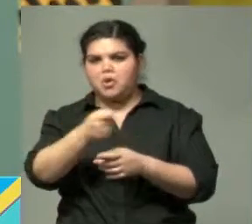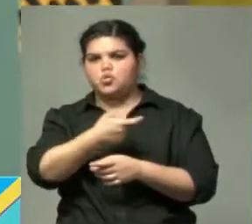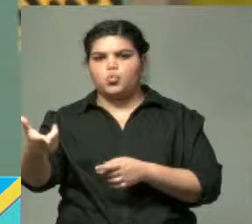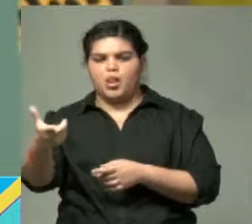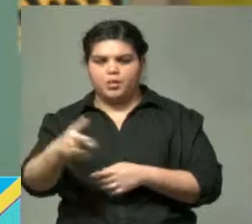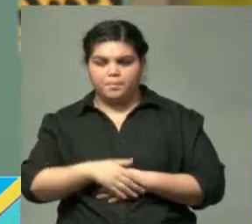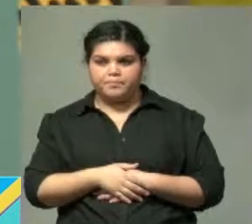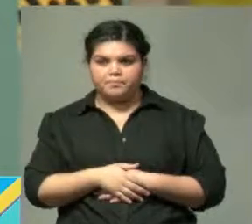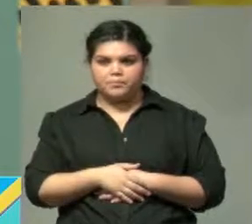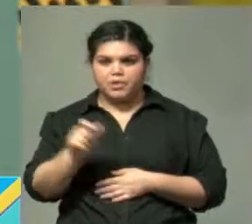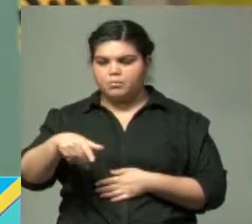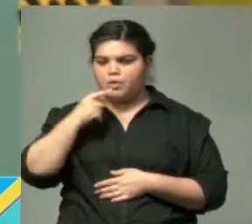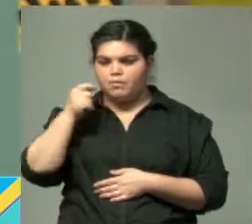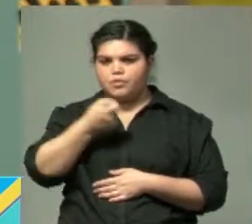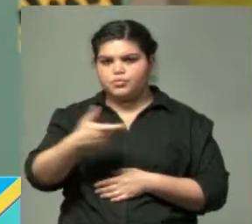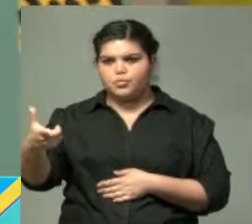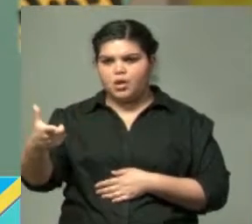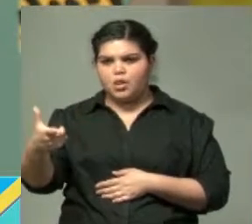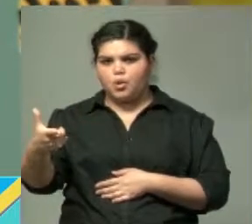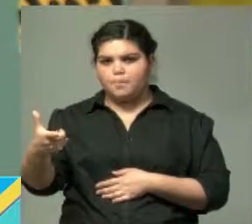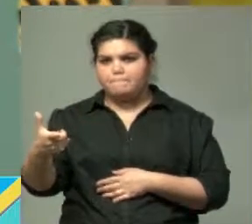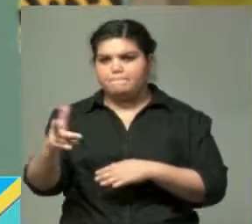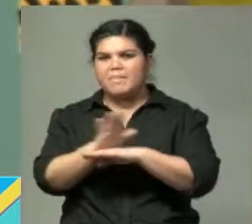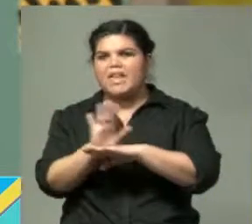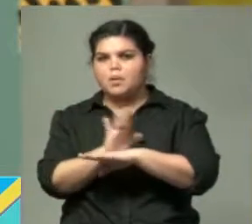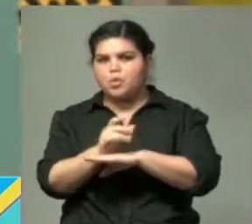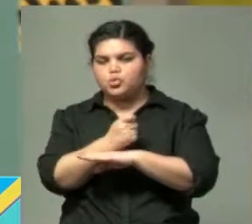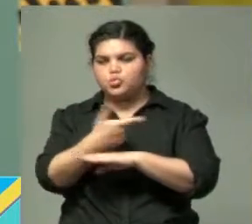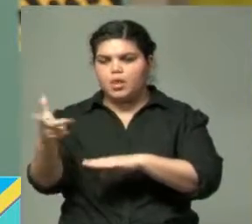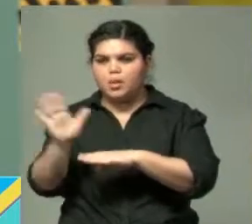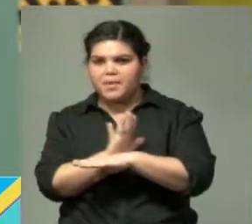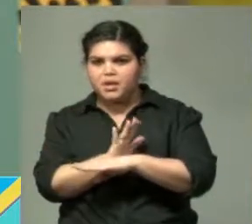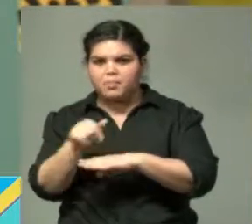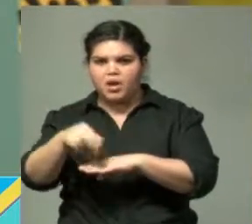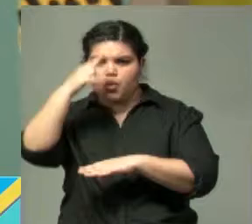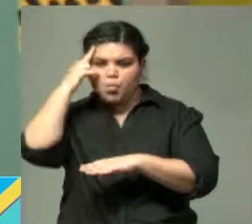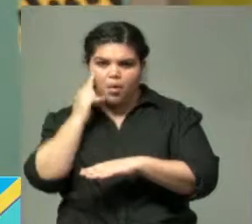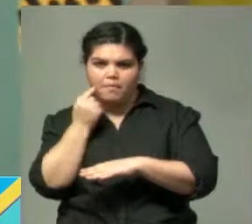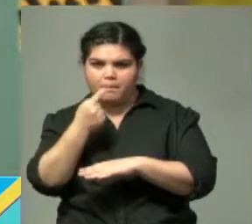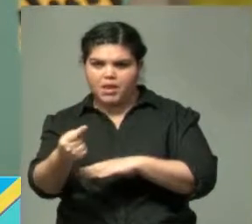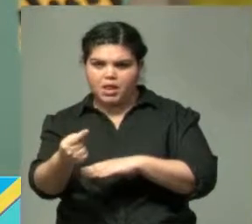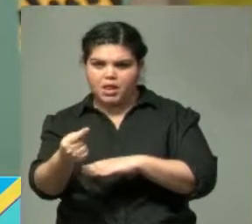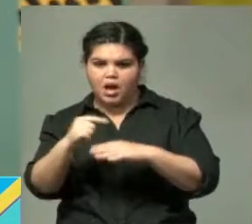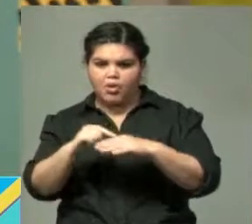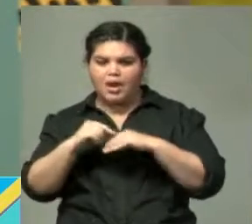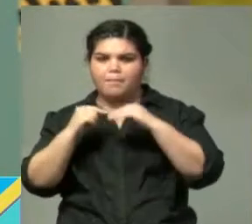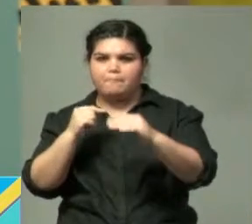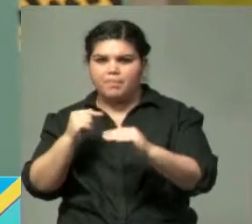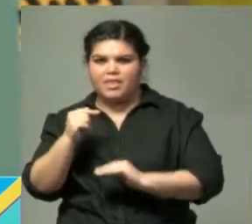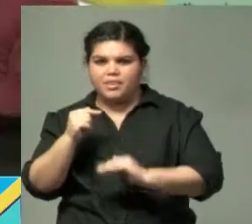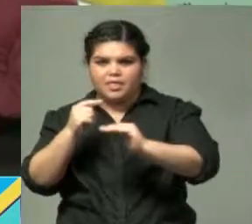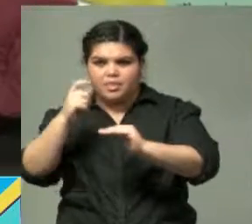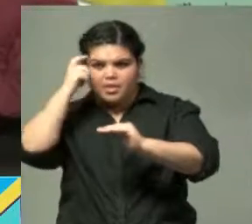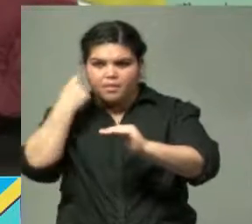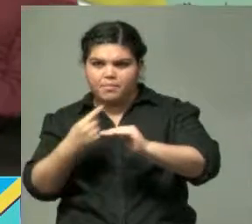Y cuando vos tomás el sueldo promedio o el sueldo mínimo, por ejemplo, está en 9.000 establecido por la Nación, ahora va a pasar a 10.000. Ahí tenés el